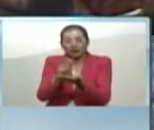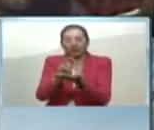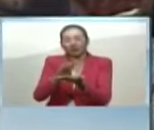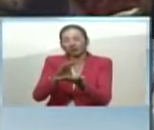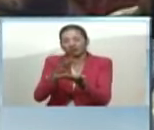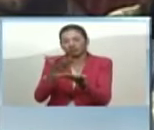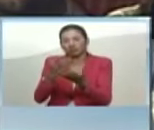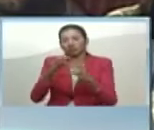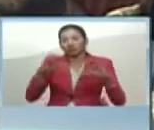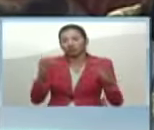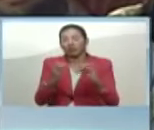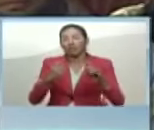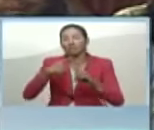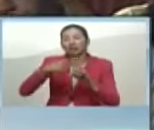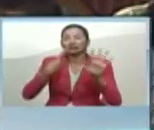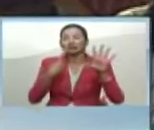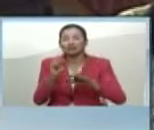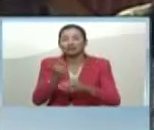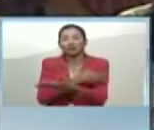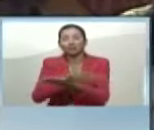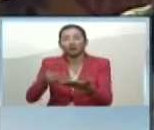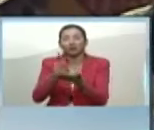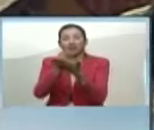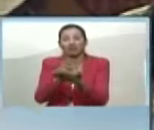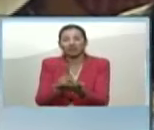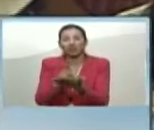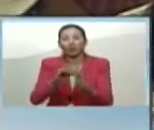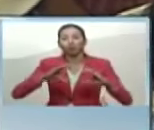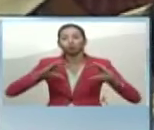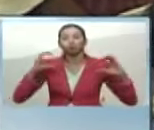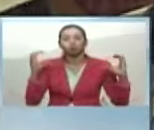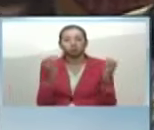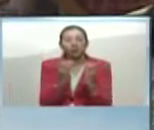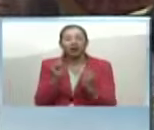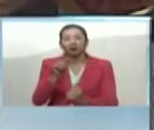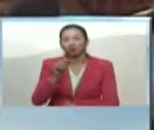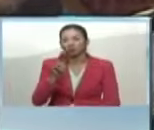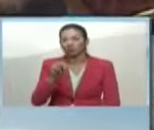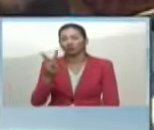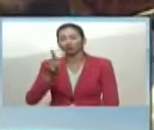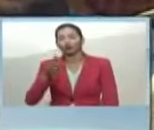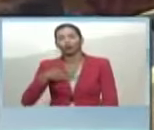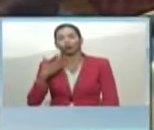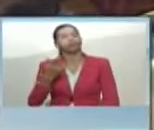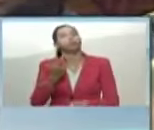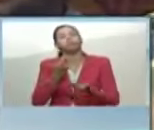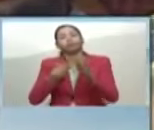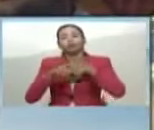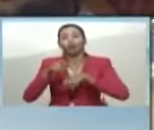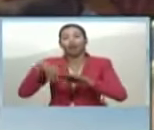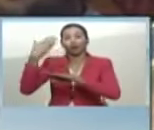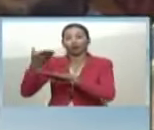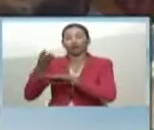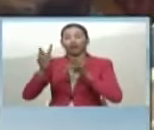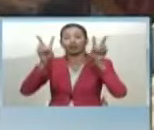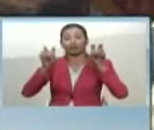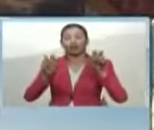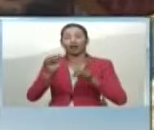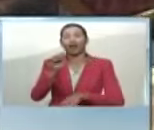llegar más de 60 millones de kilos de atún y que puede ser Venezuela exportadora como antes era exportadora en el tema atún.